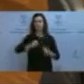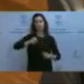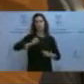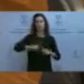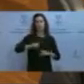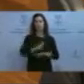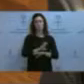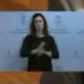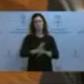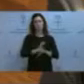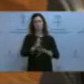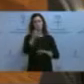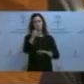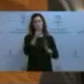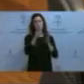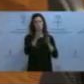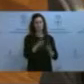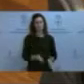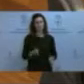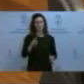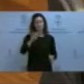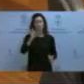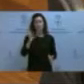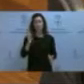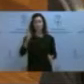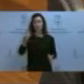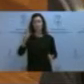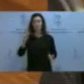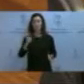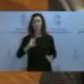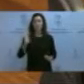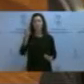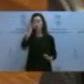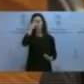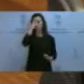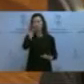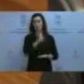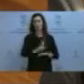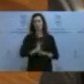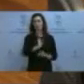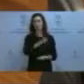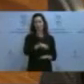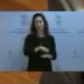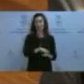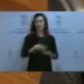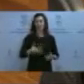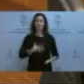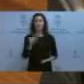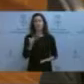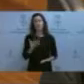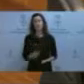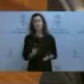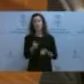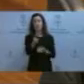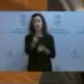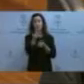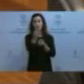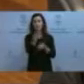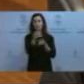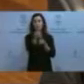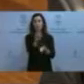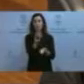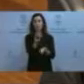Luis Iglesias Riopedre al frente de la consejería, y sí que podemos en este sentido aportarle algunos datos relacionados con su